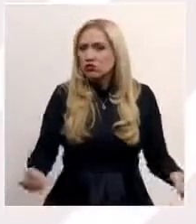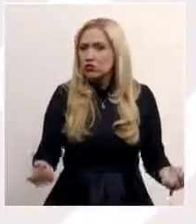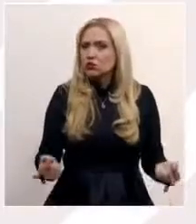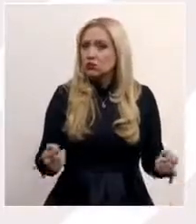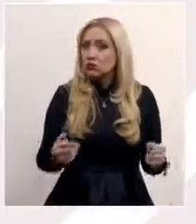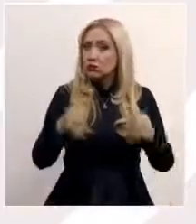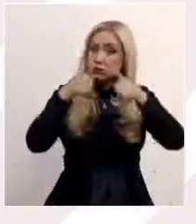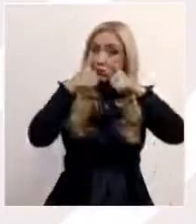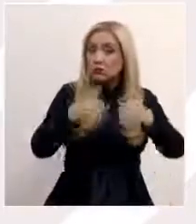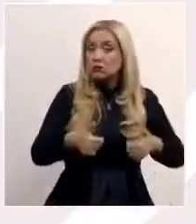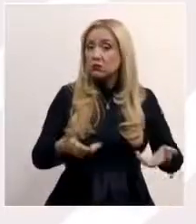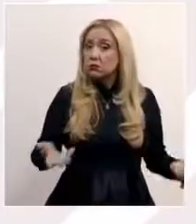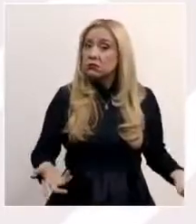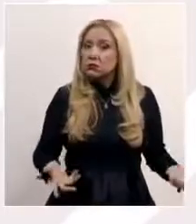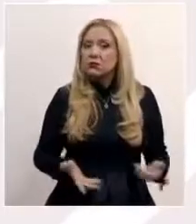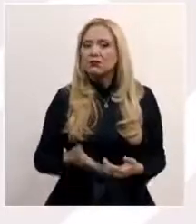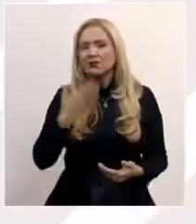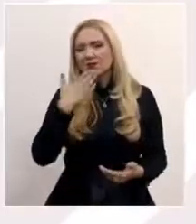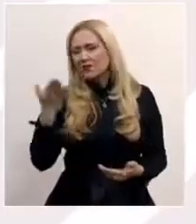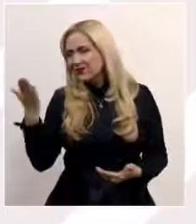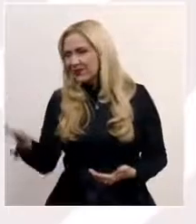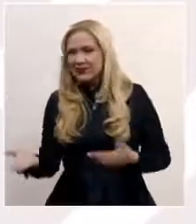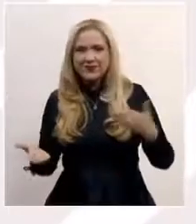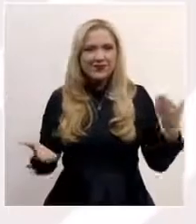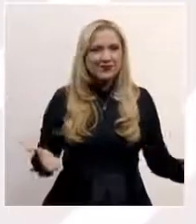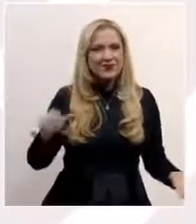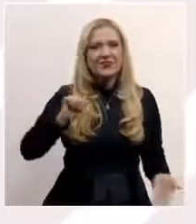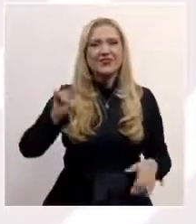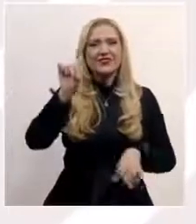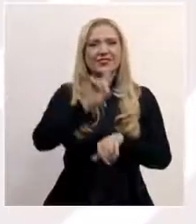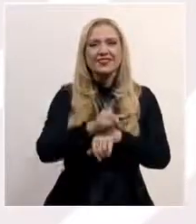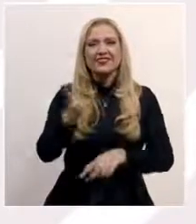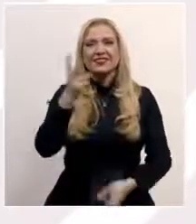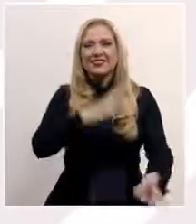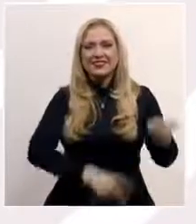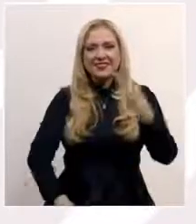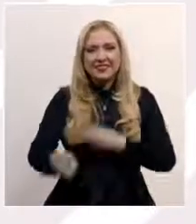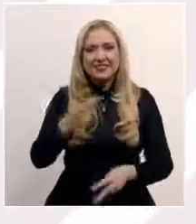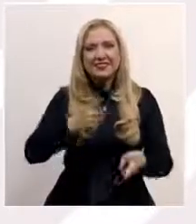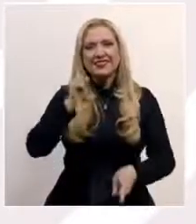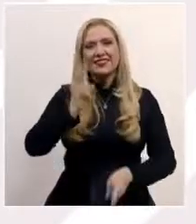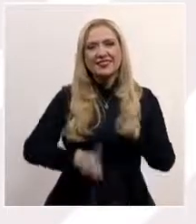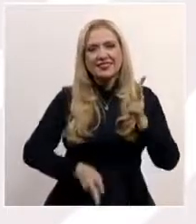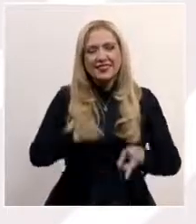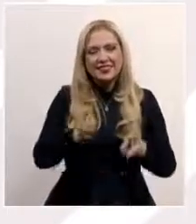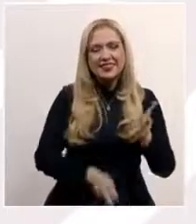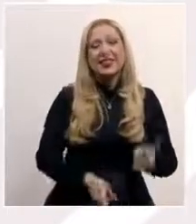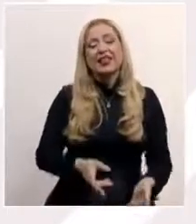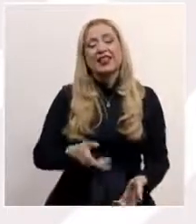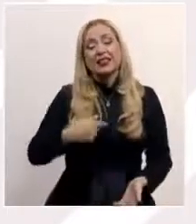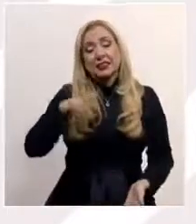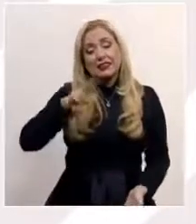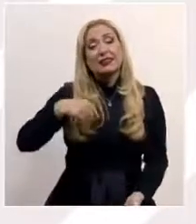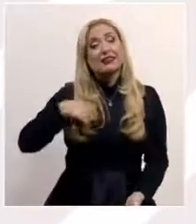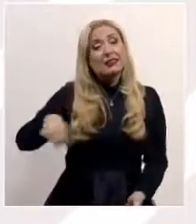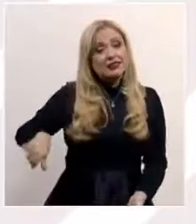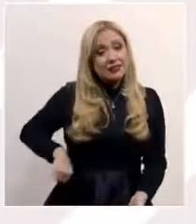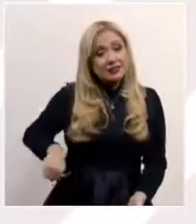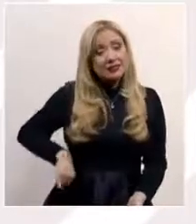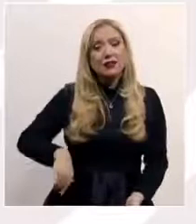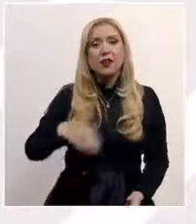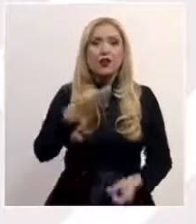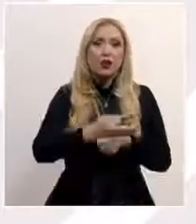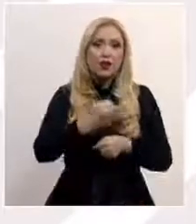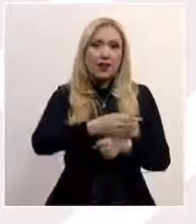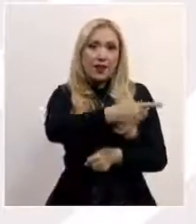pues me da muchísimo gusto recibirles en Espacio Diverso el día de hoy, porque realmente pues me interesa mucho, sobre todo que quienes nos están viendo